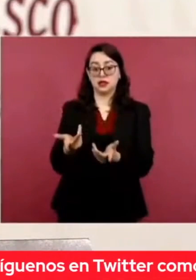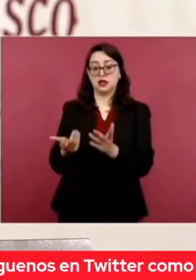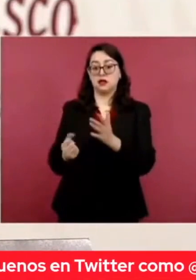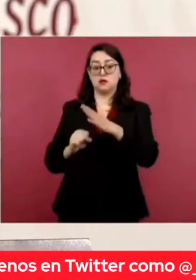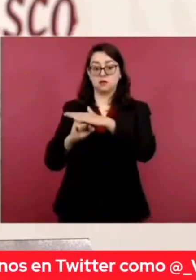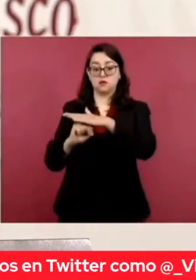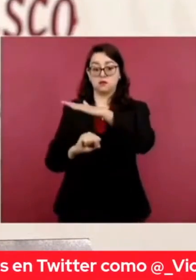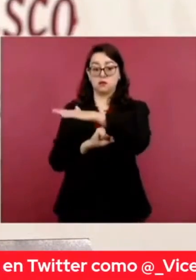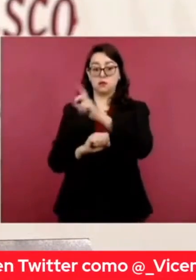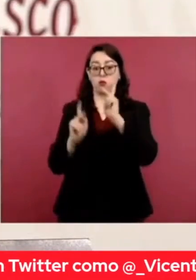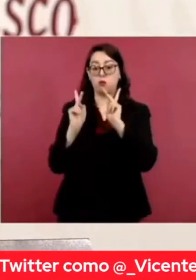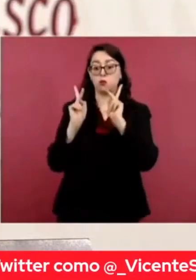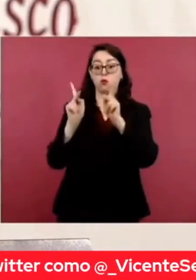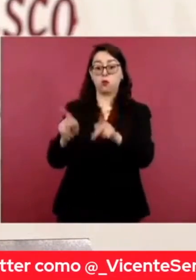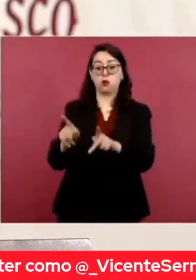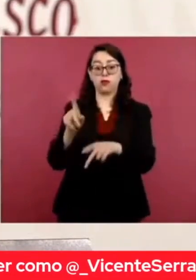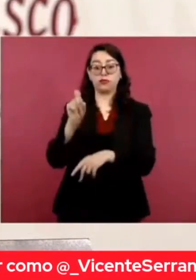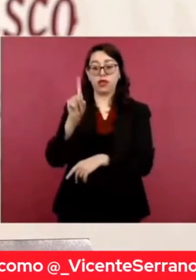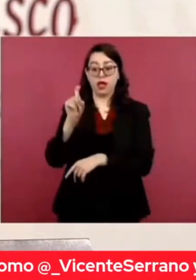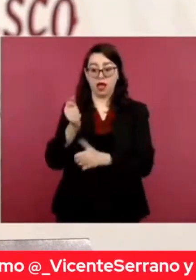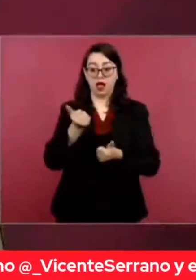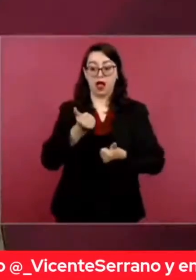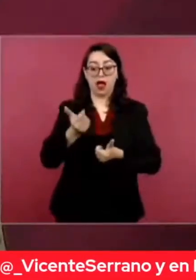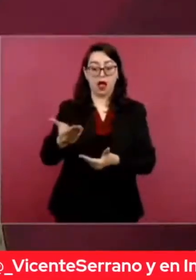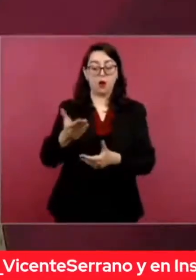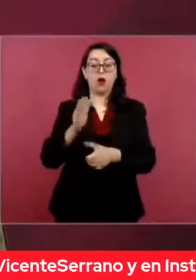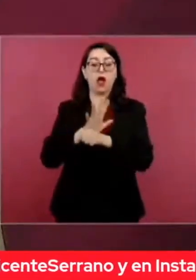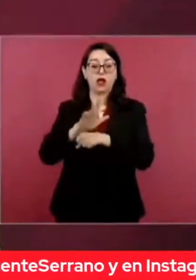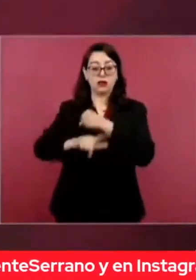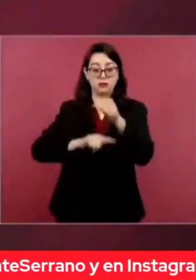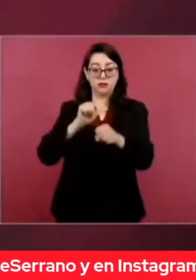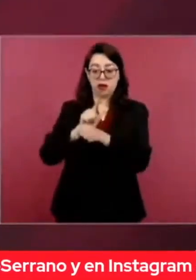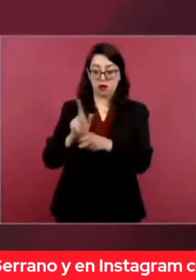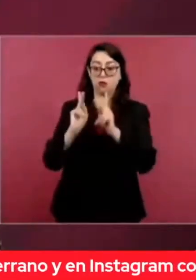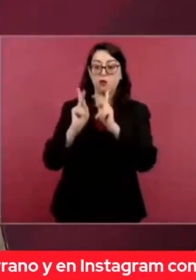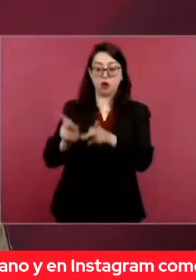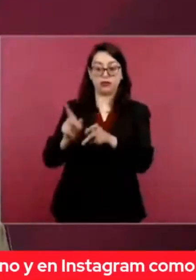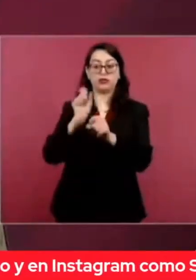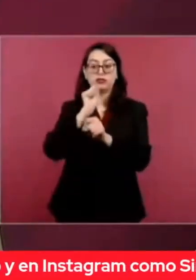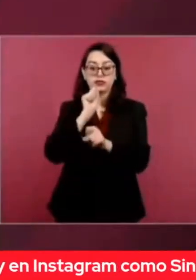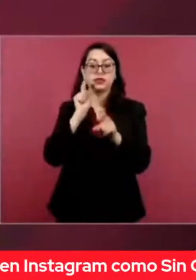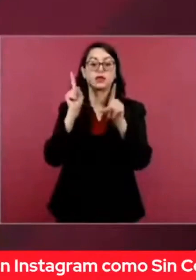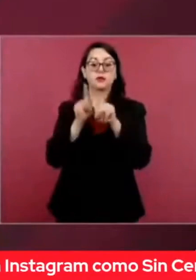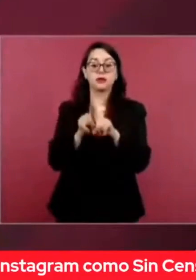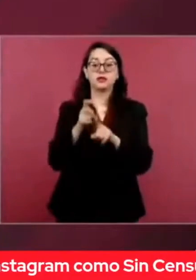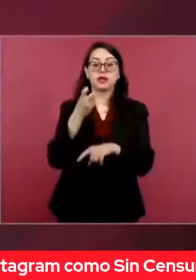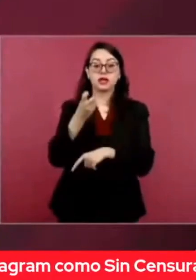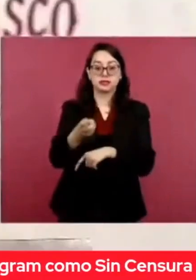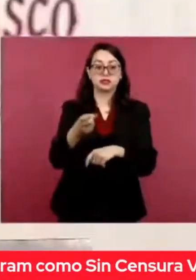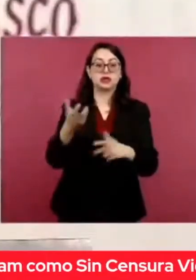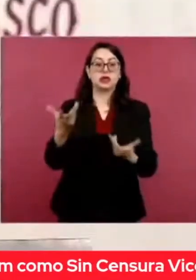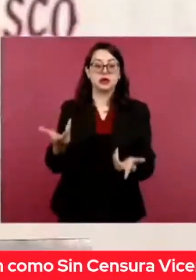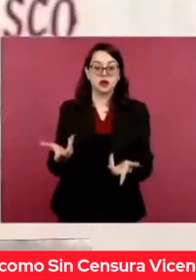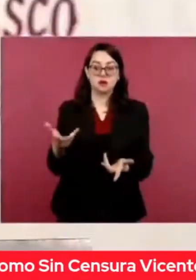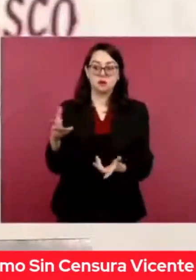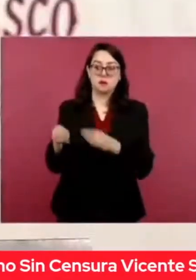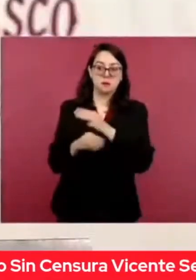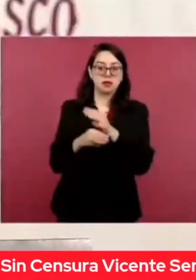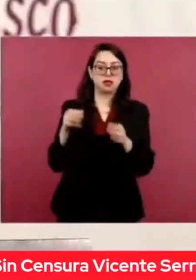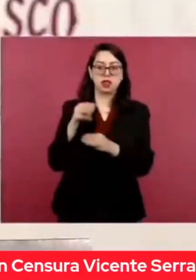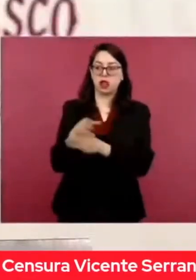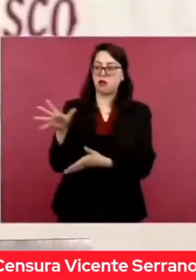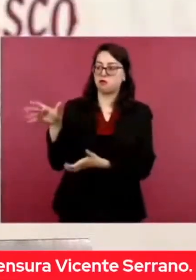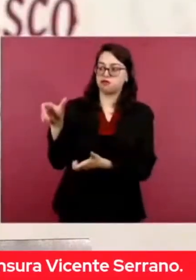para los cruces de agua y los pasos de fauna. Al igual que la importante actividad de acopiar todos los